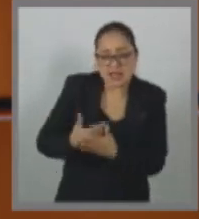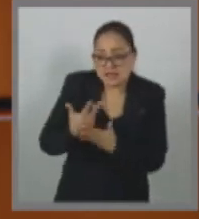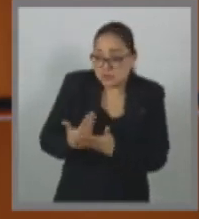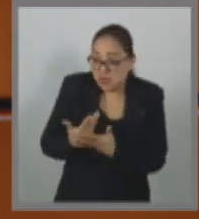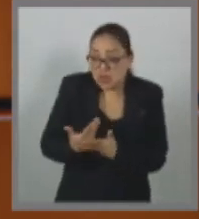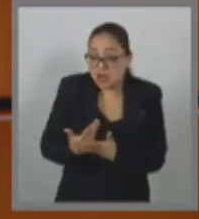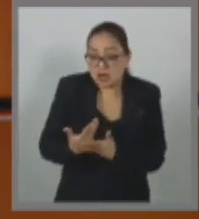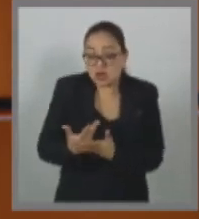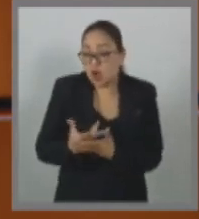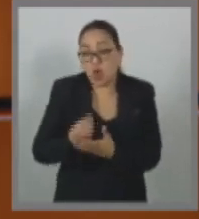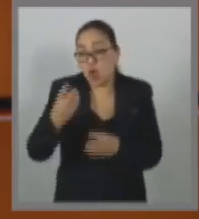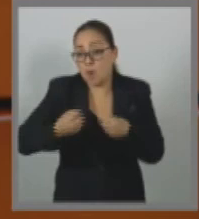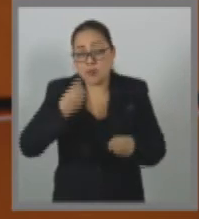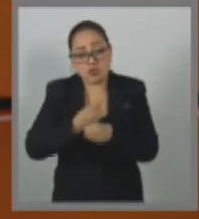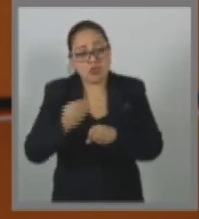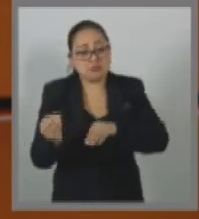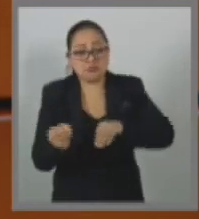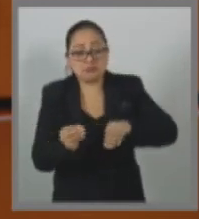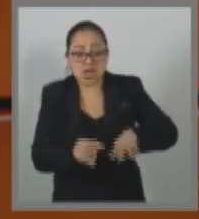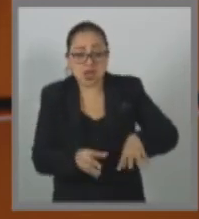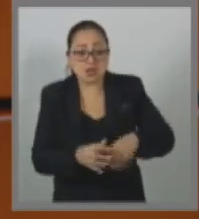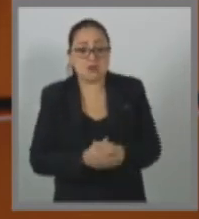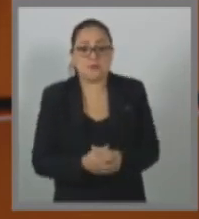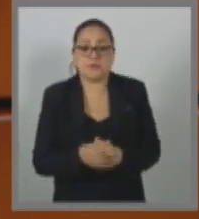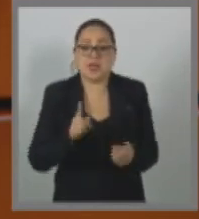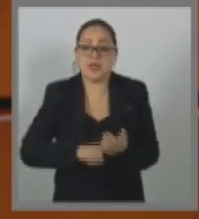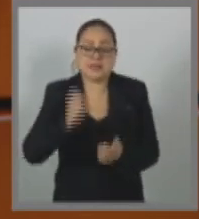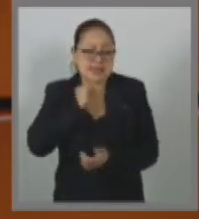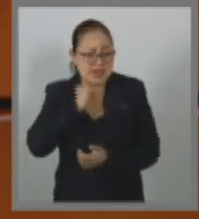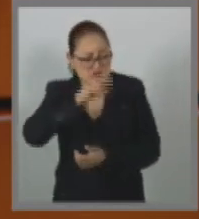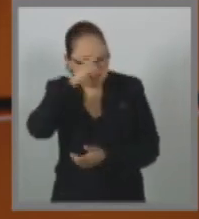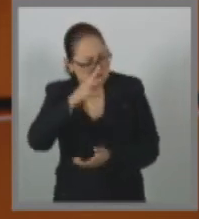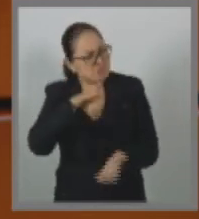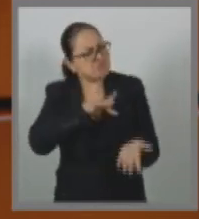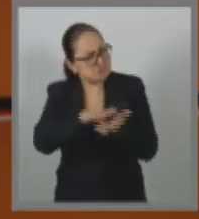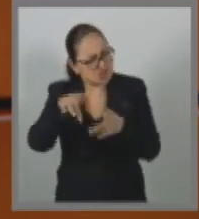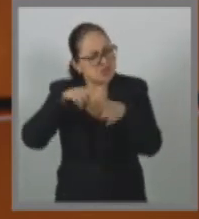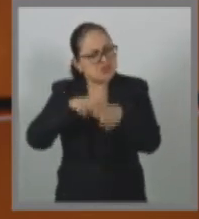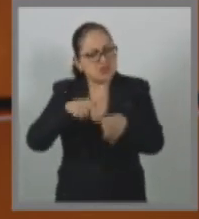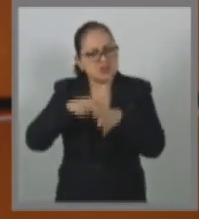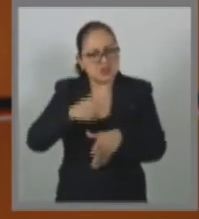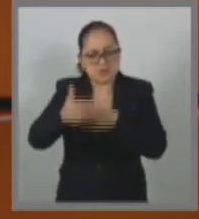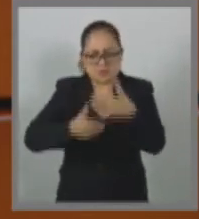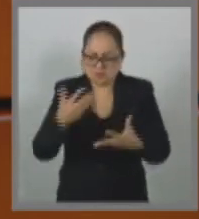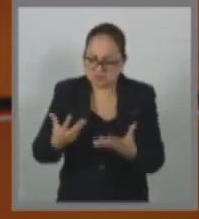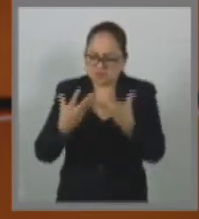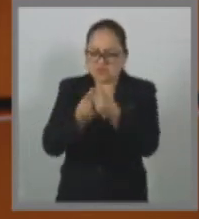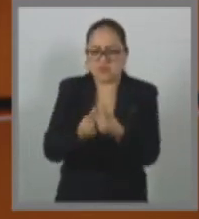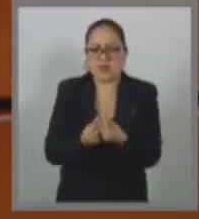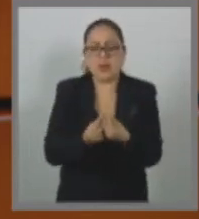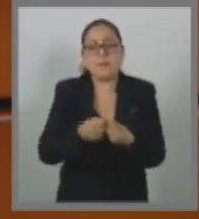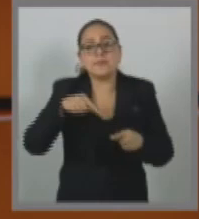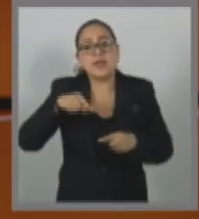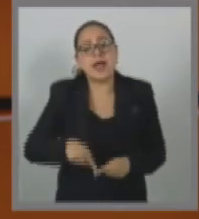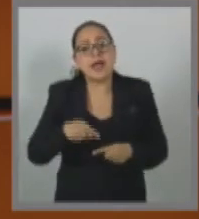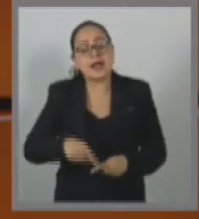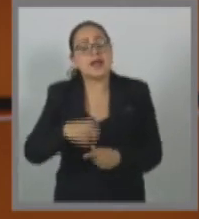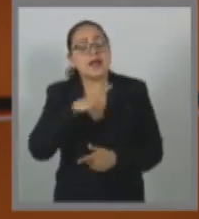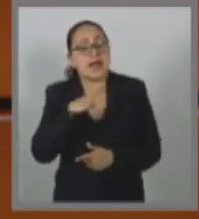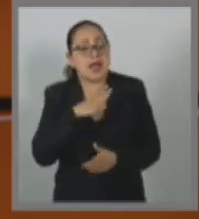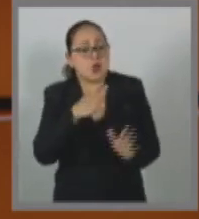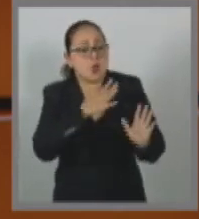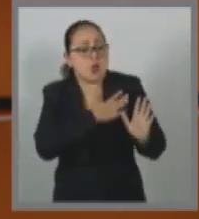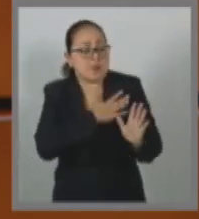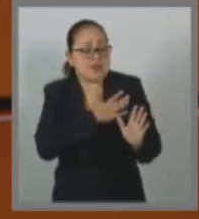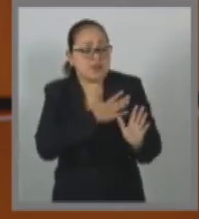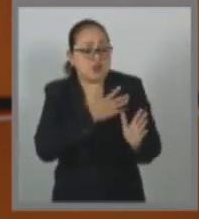oportunidades se van. Cuentan con el Senado de la República para apoyarlos en este camino. Cuentan con el talento y el